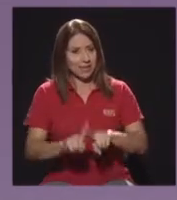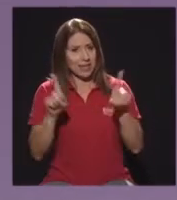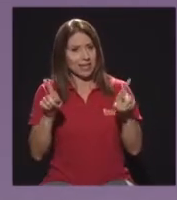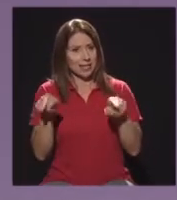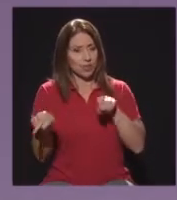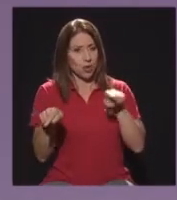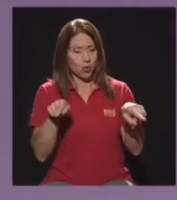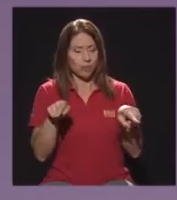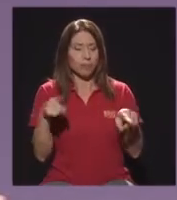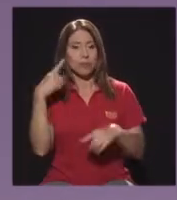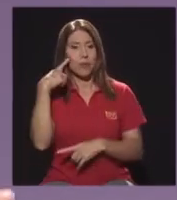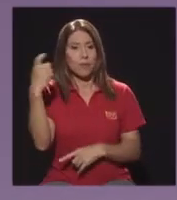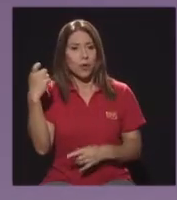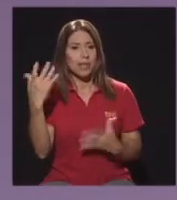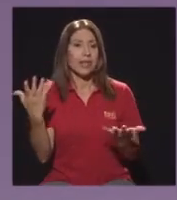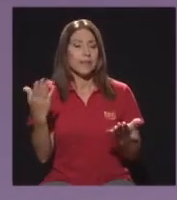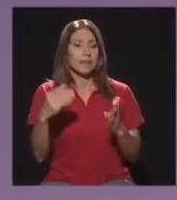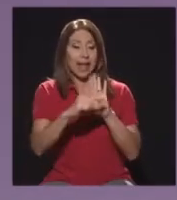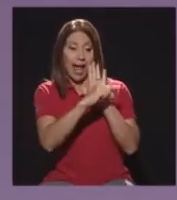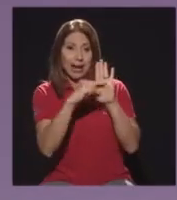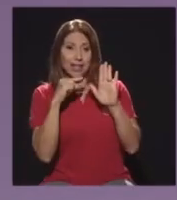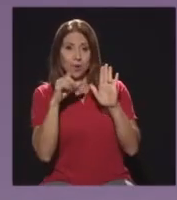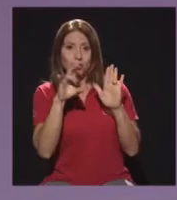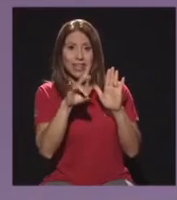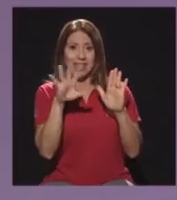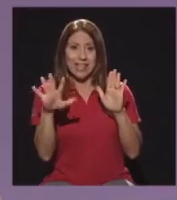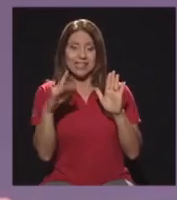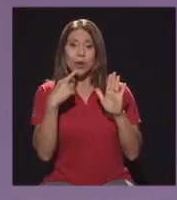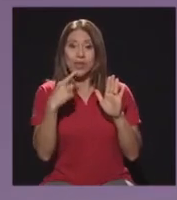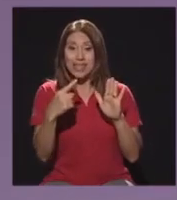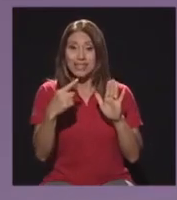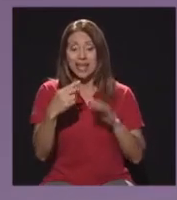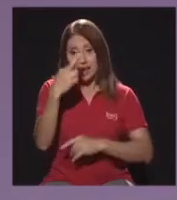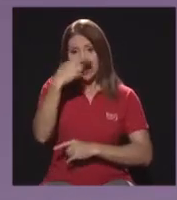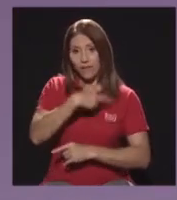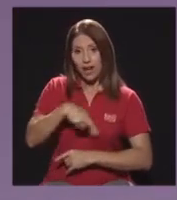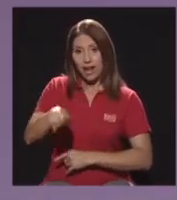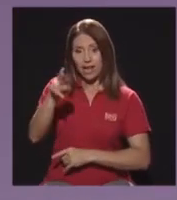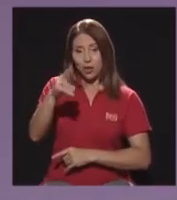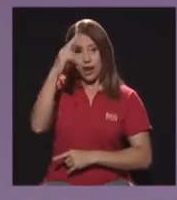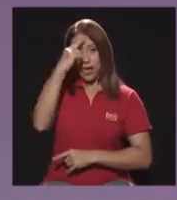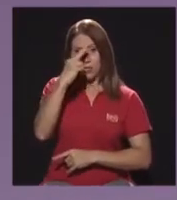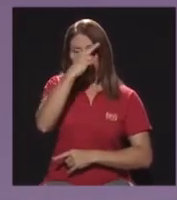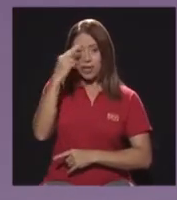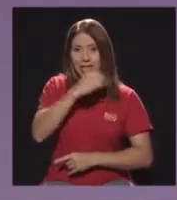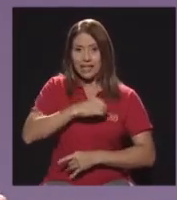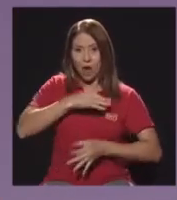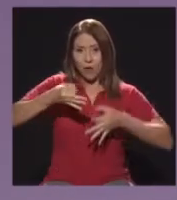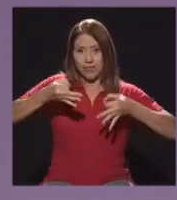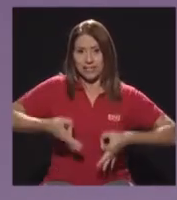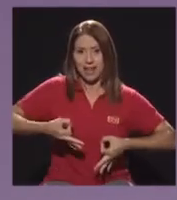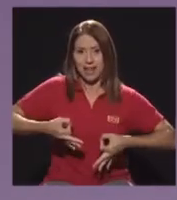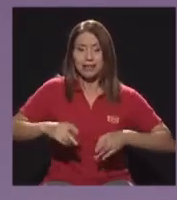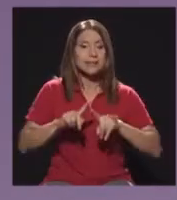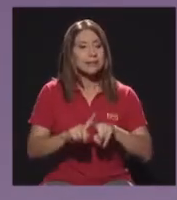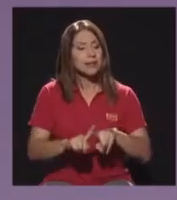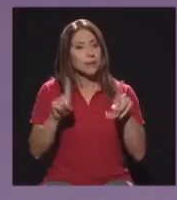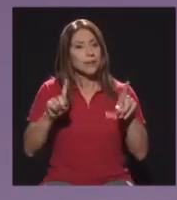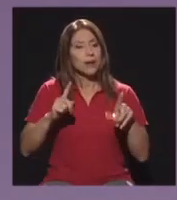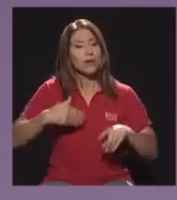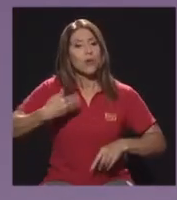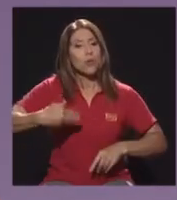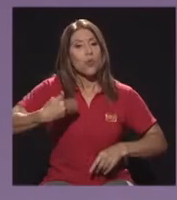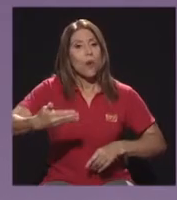porque bueno el artículo 75 dice que la religión católica de la oficial sin embargo cuando